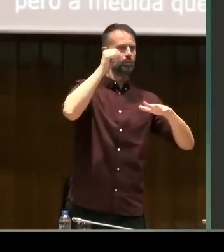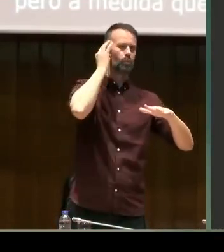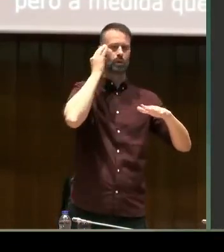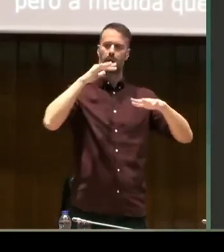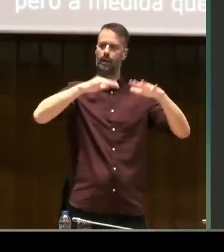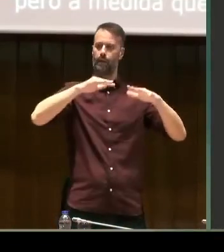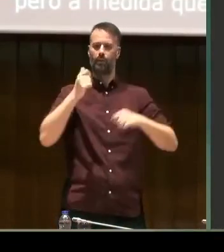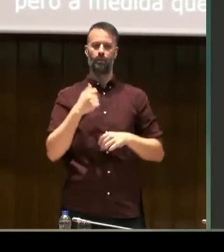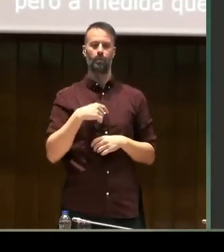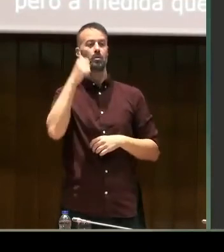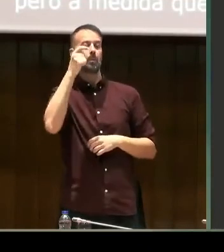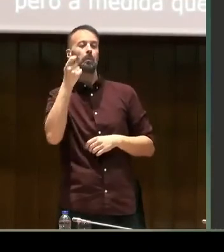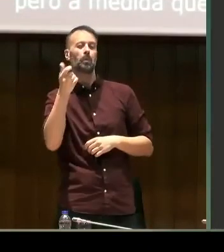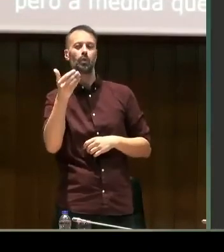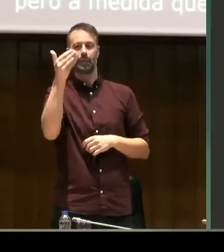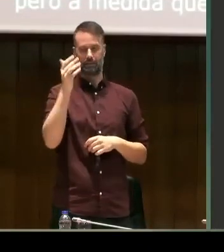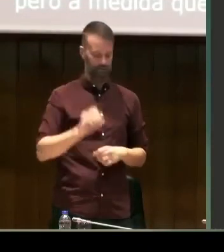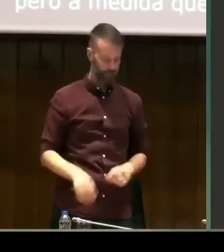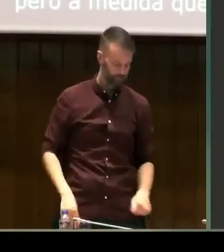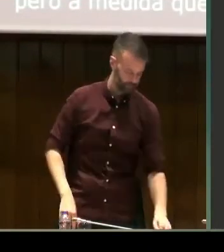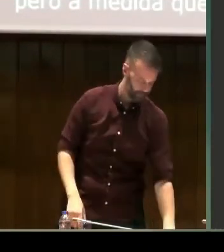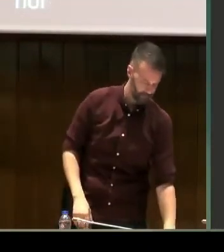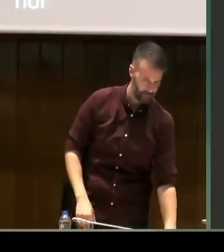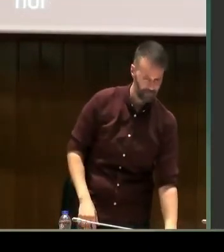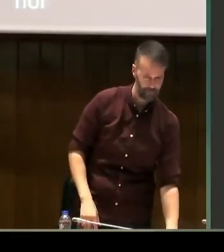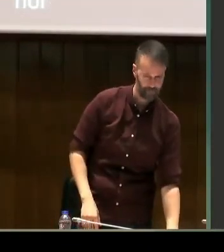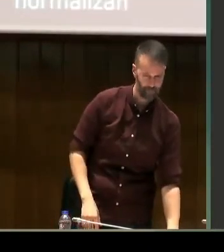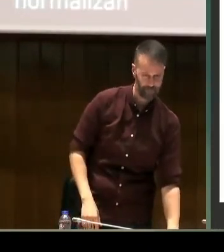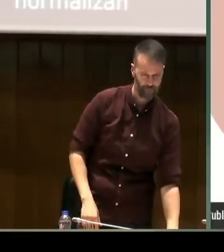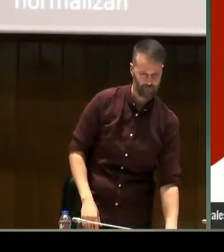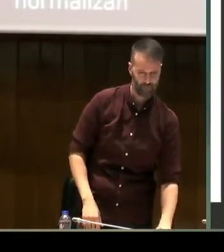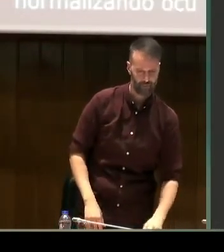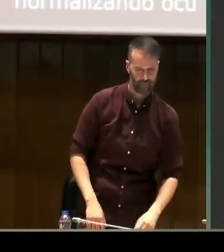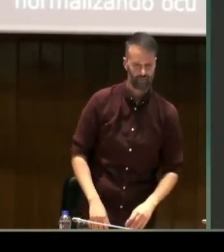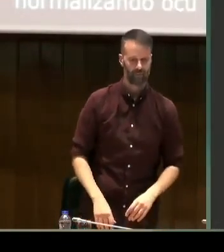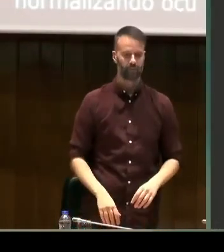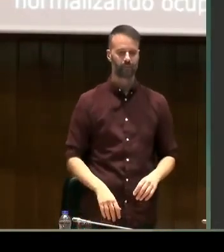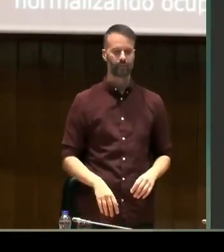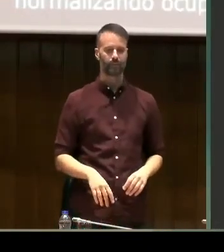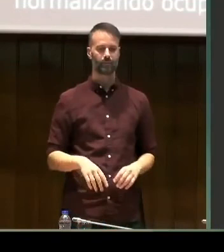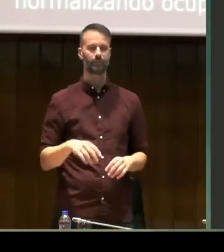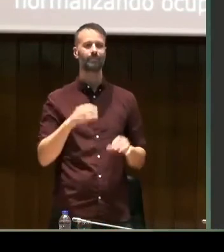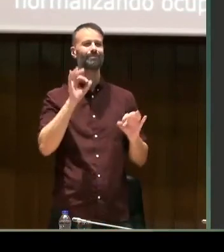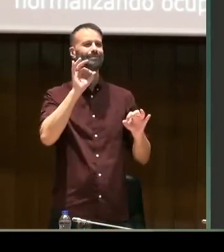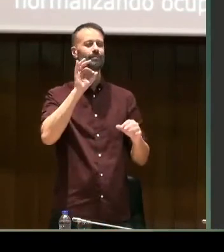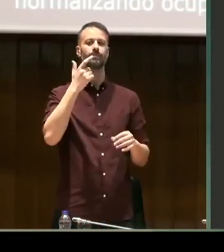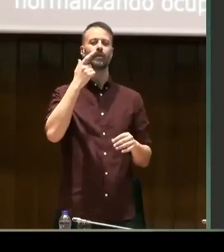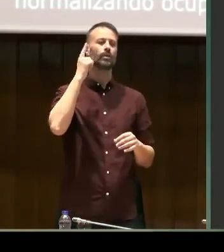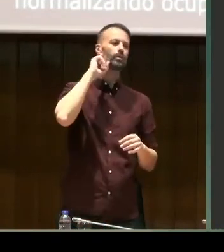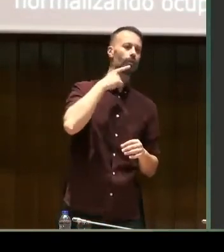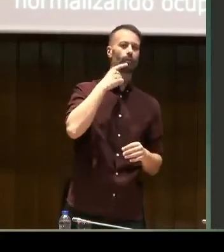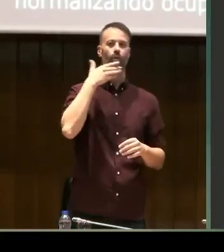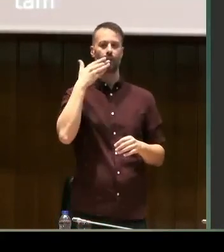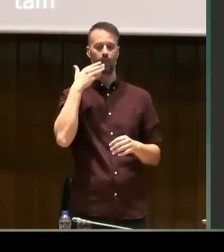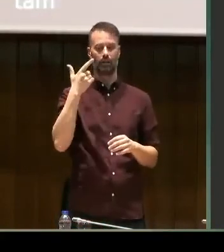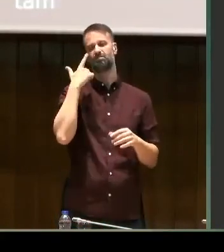la diferencia entre géneros, está bastante equilibrado. Tal vez sean los hombres un poquito más participativos